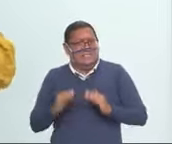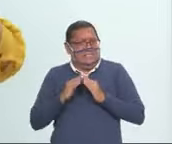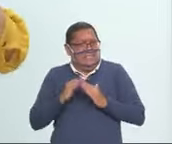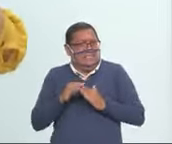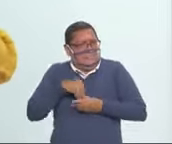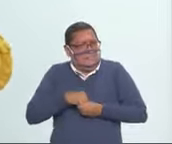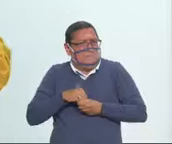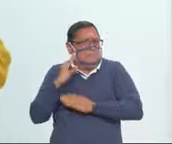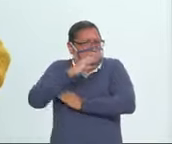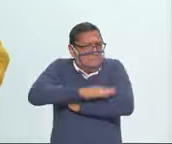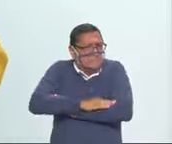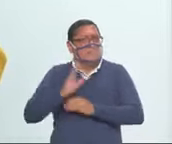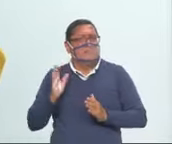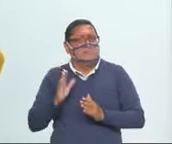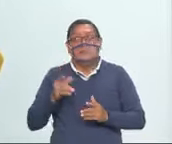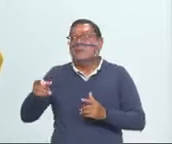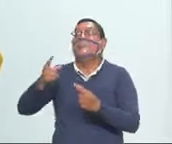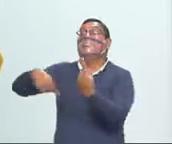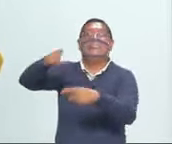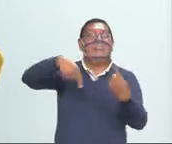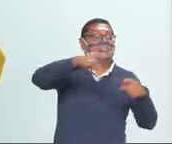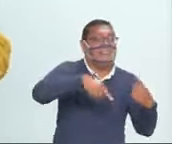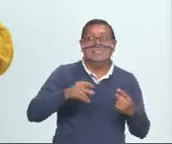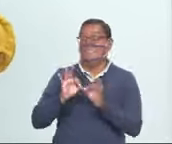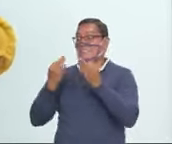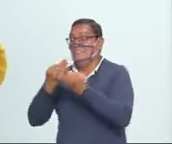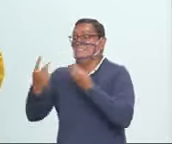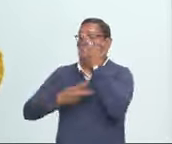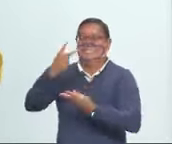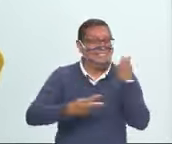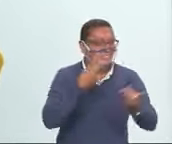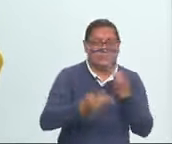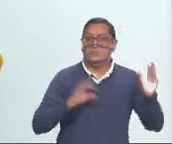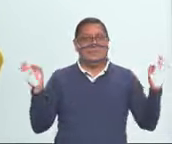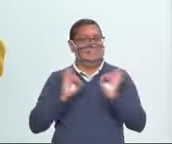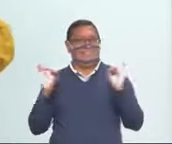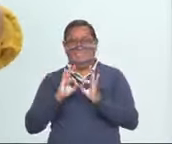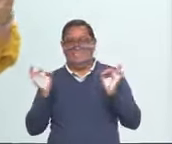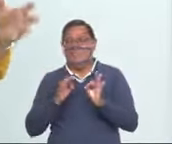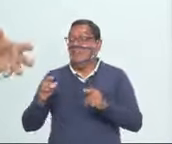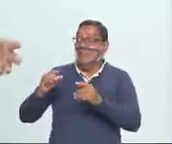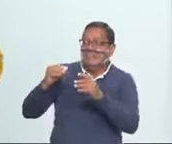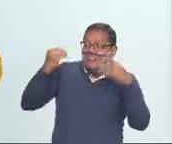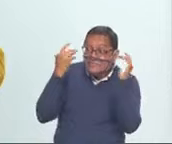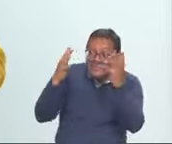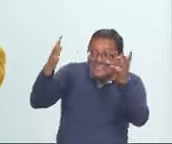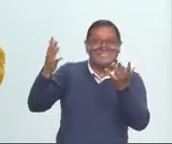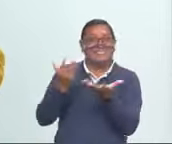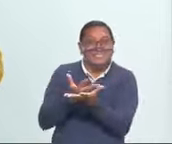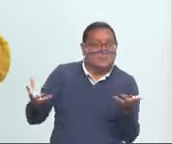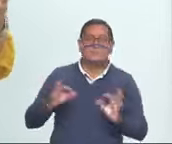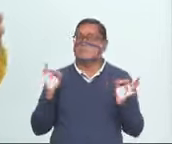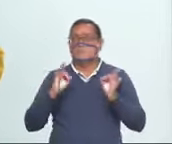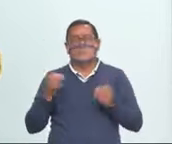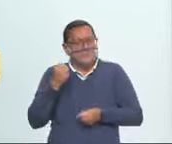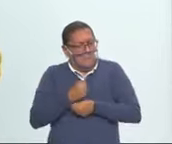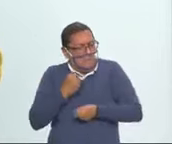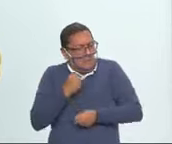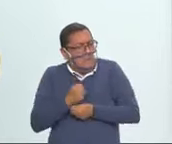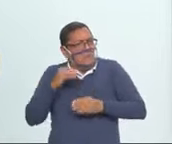circulación, aplacemos la interacción familiar, la vida social, sigamos trabajando desde casa, desde